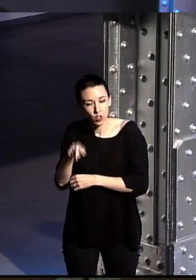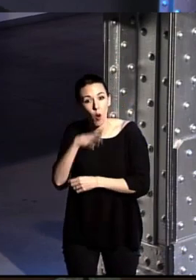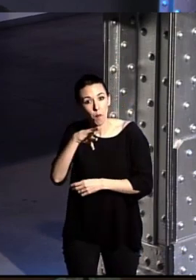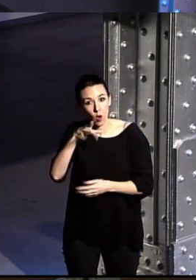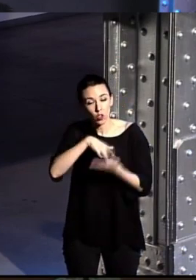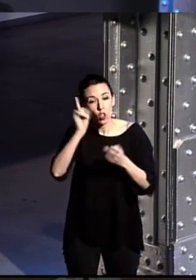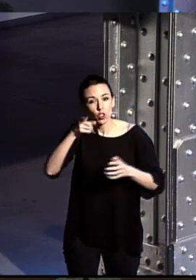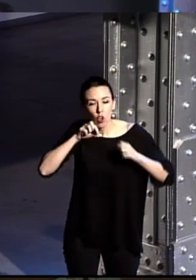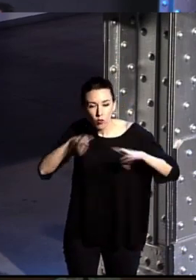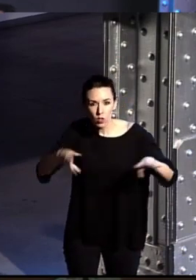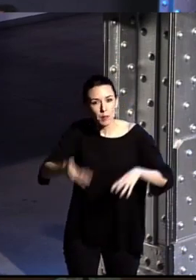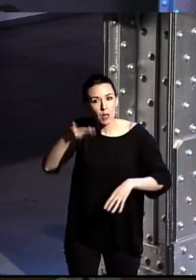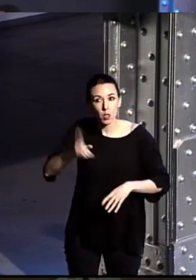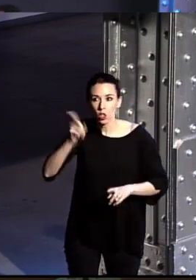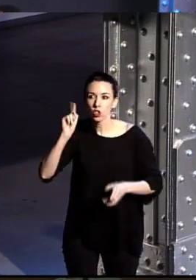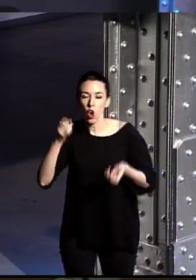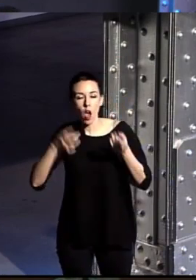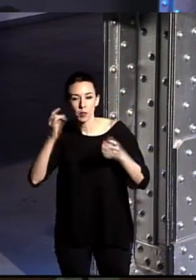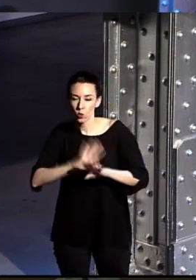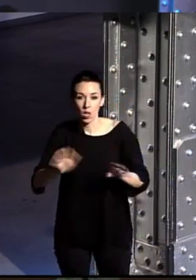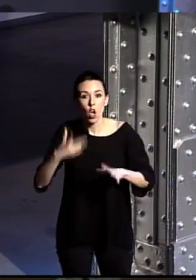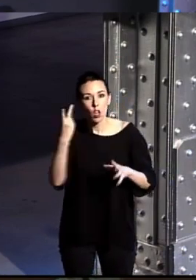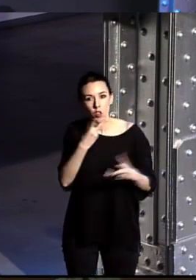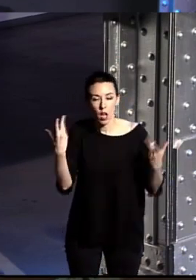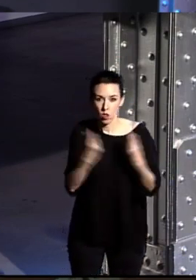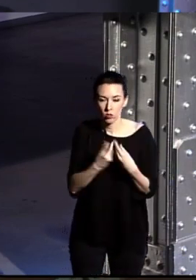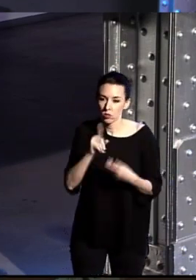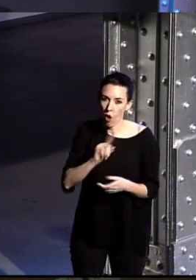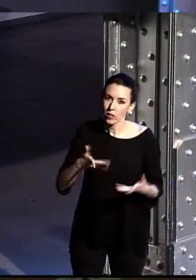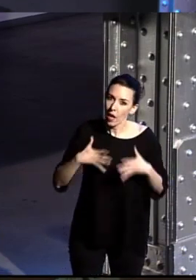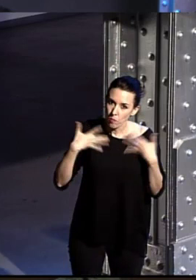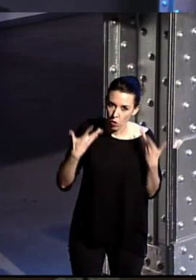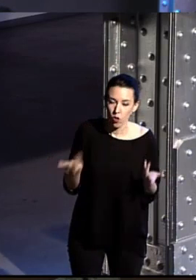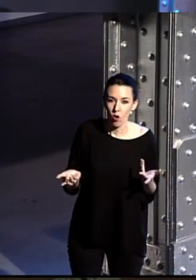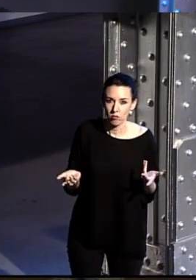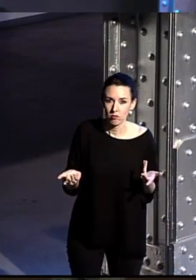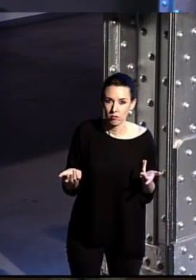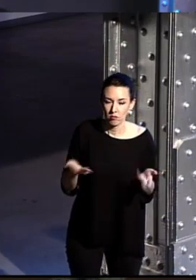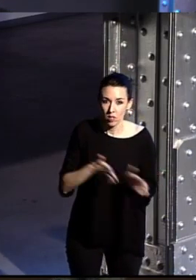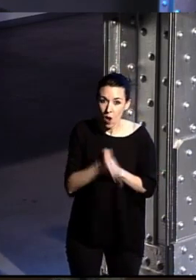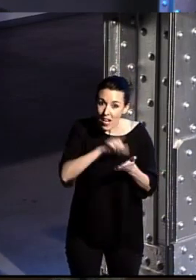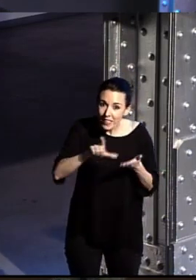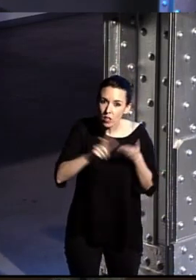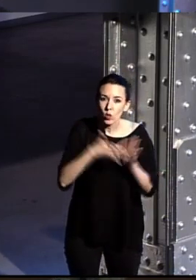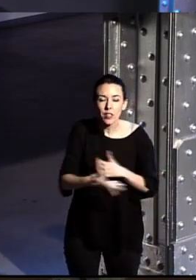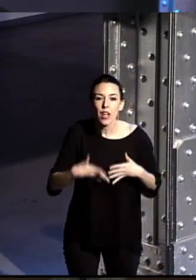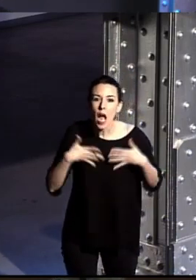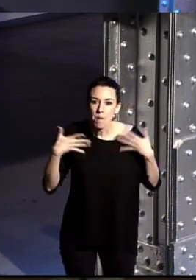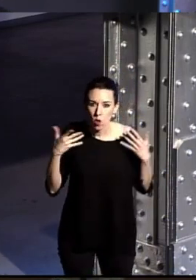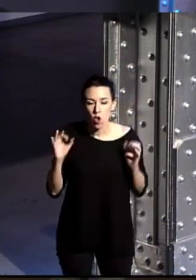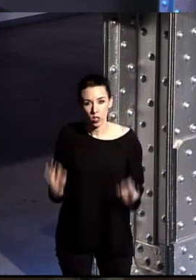es solo divulgación ni es solo aventuras, son las dos cosas. Es emoción, o sea, la literatura es emoción.